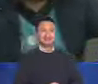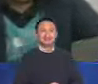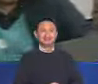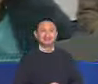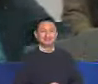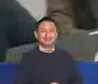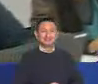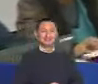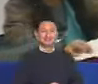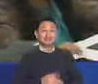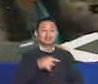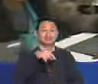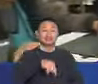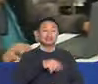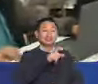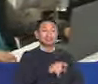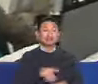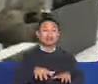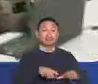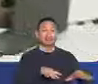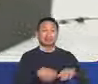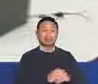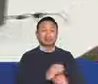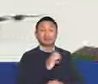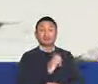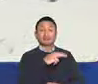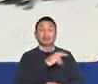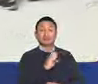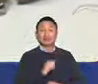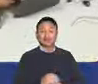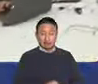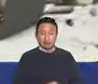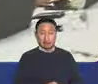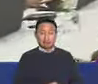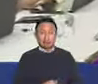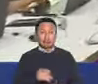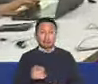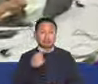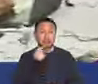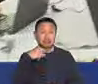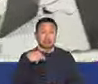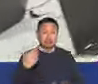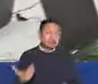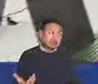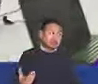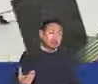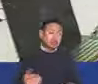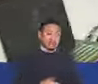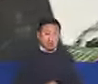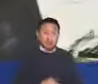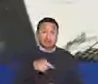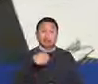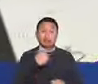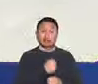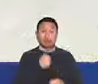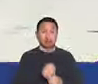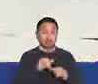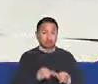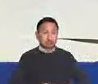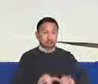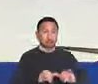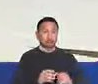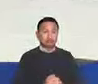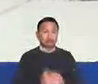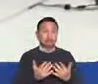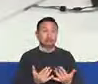por los coordinadores del Consejo Nacional Electoral. Eso es lo que se sabe hasta el momento. Aquí el trabajo continúa.